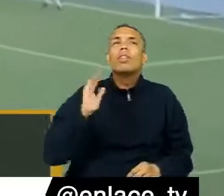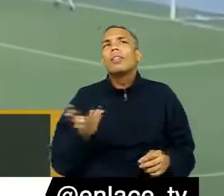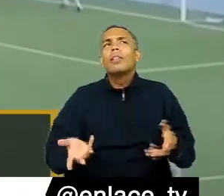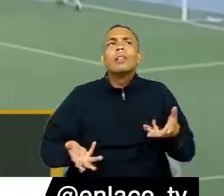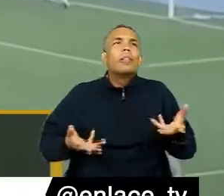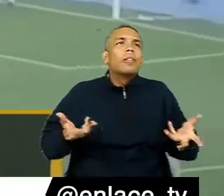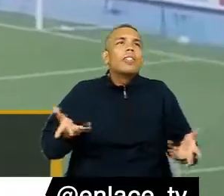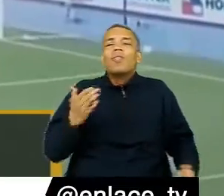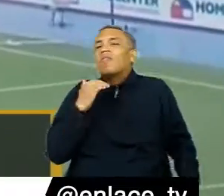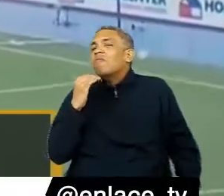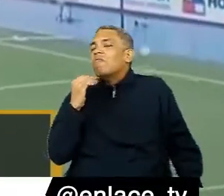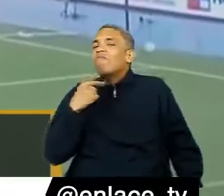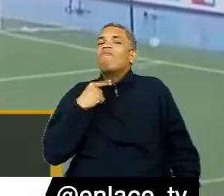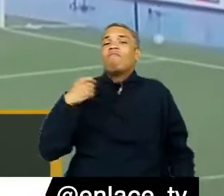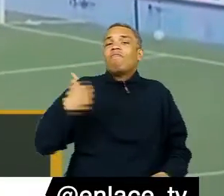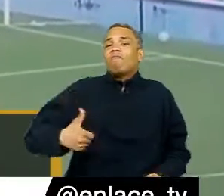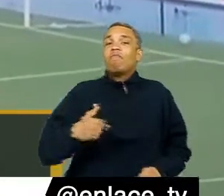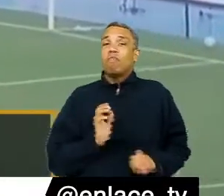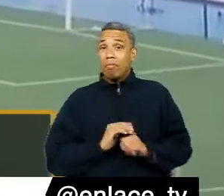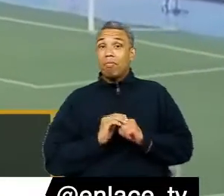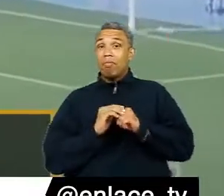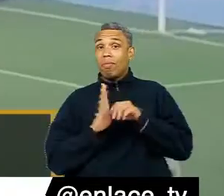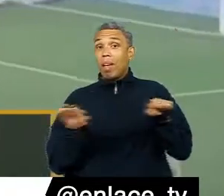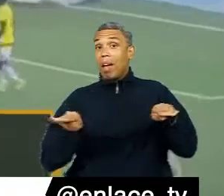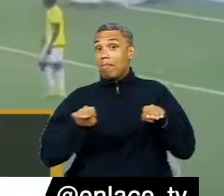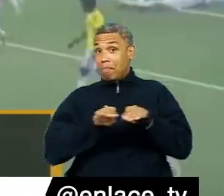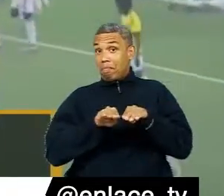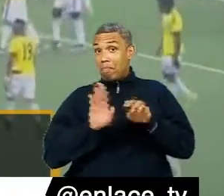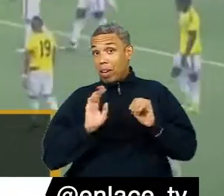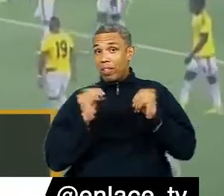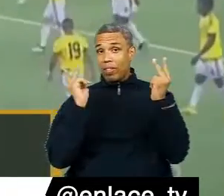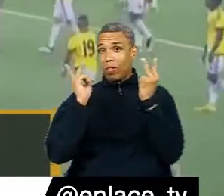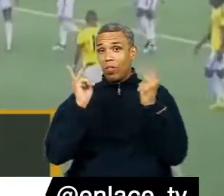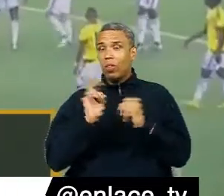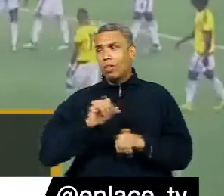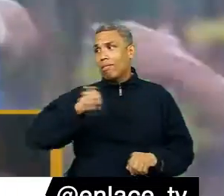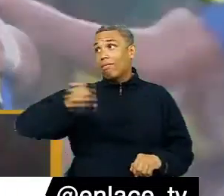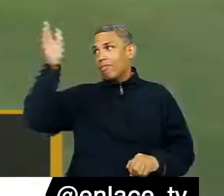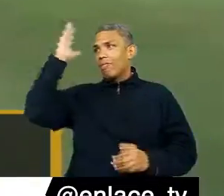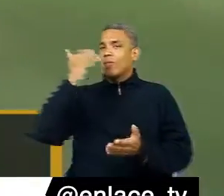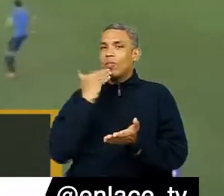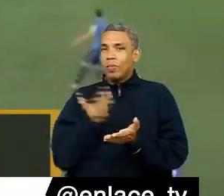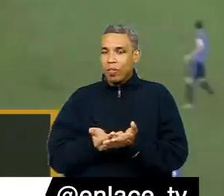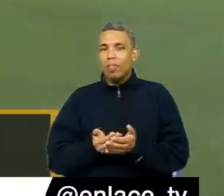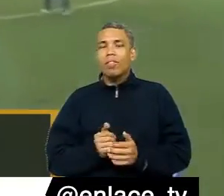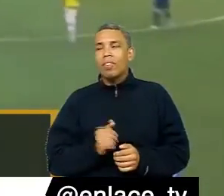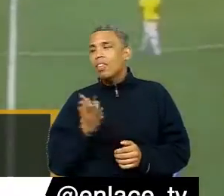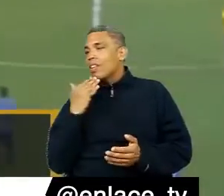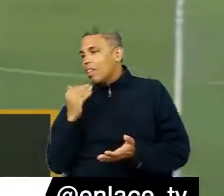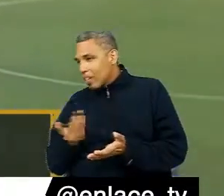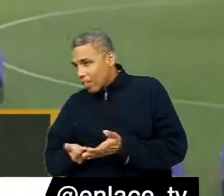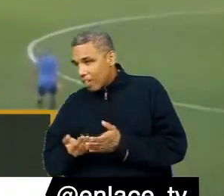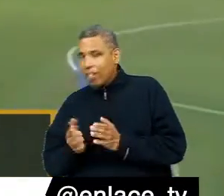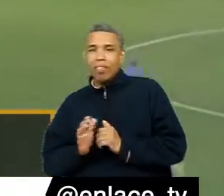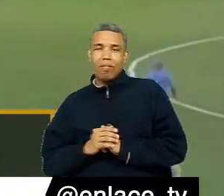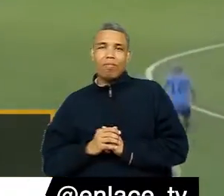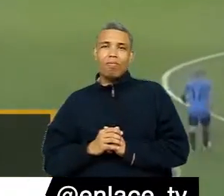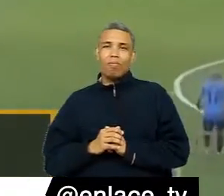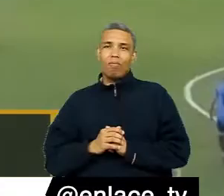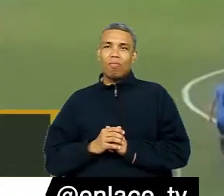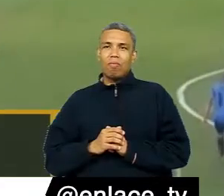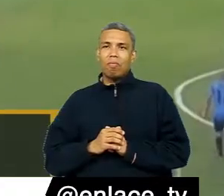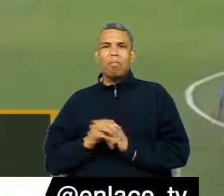No sé. Al final el empate que se rescata, ¿no? Sí, gracias a Dios. Bueno, muchas gracias, Reina, muy amable. Las opiniones de